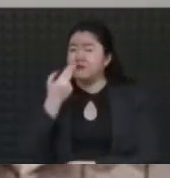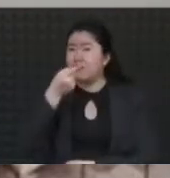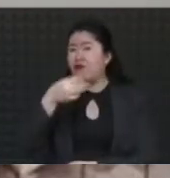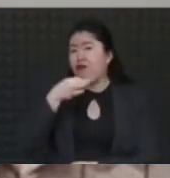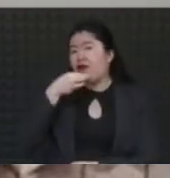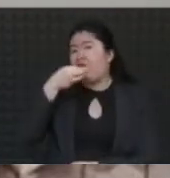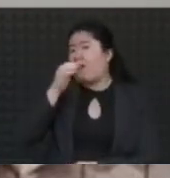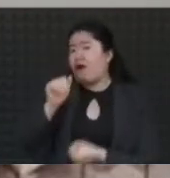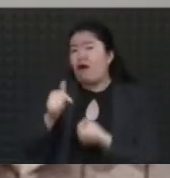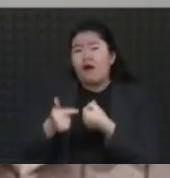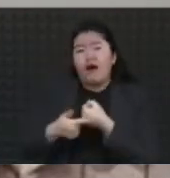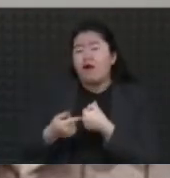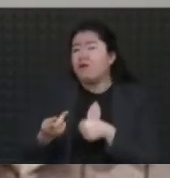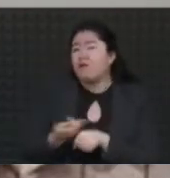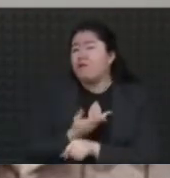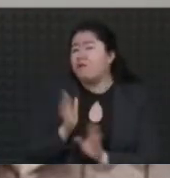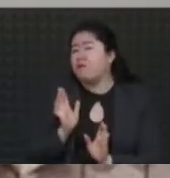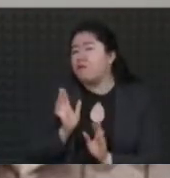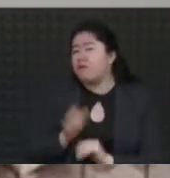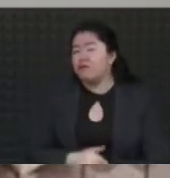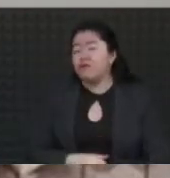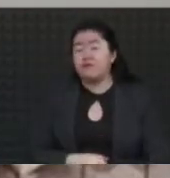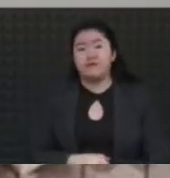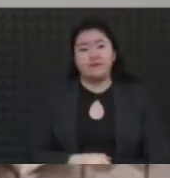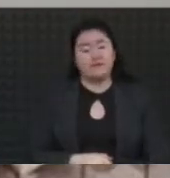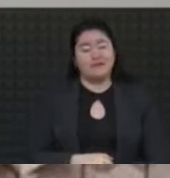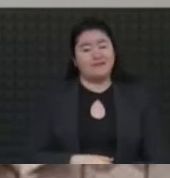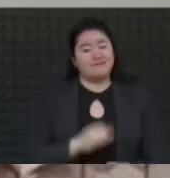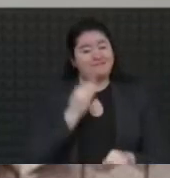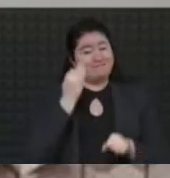Sí, hasta ahora no hay